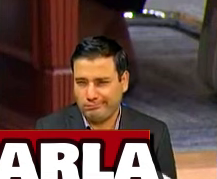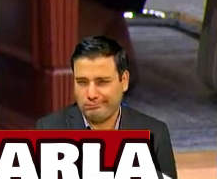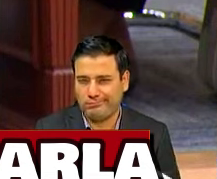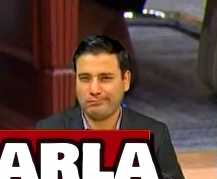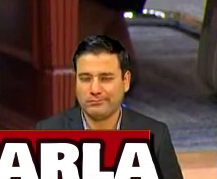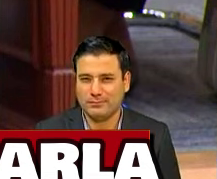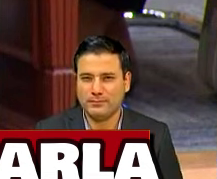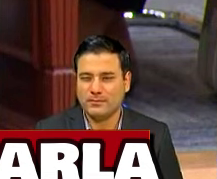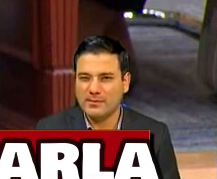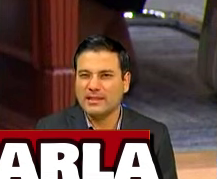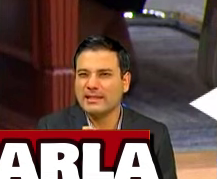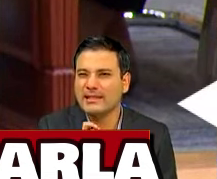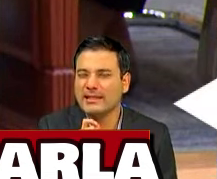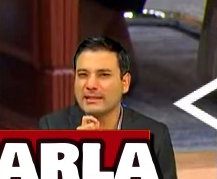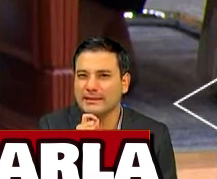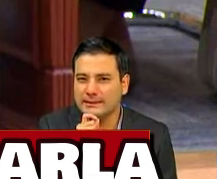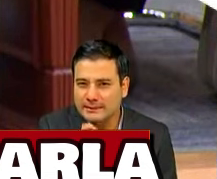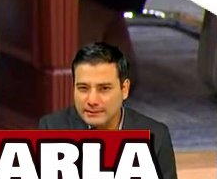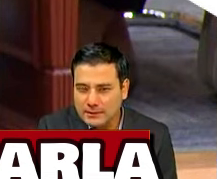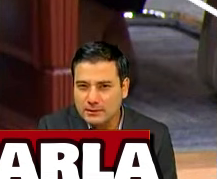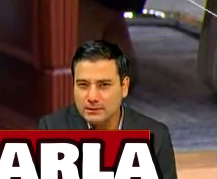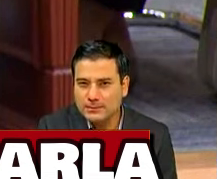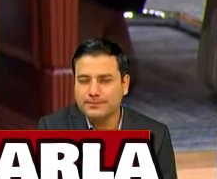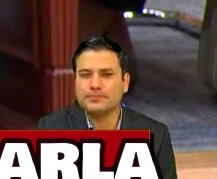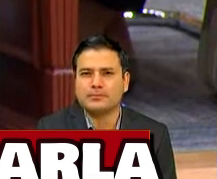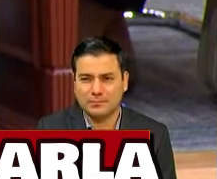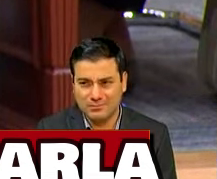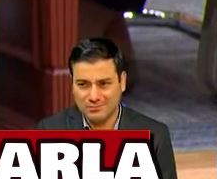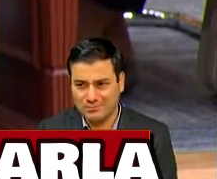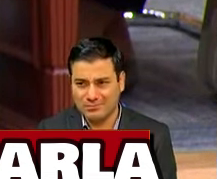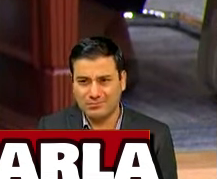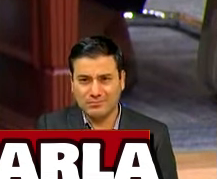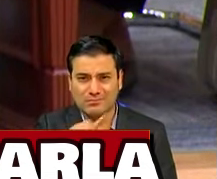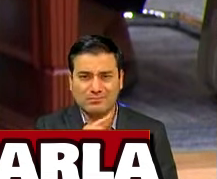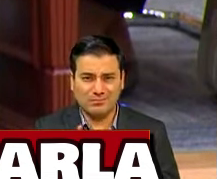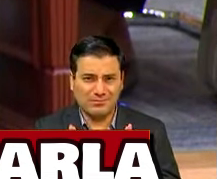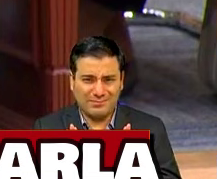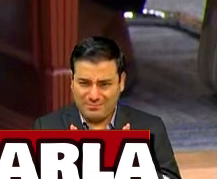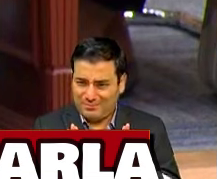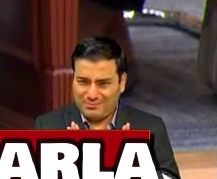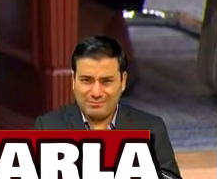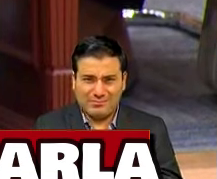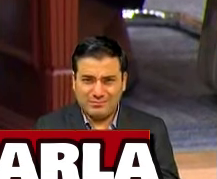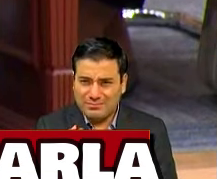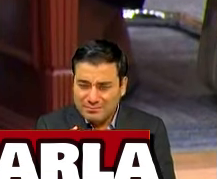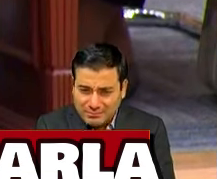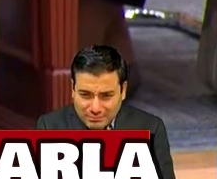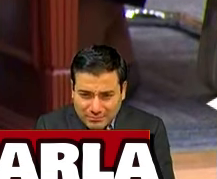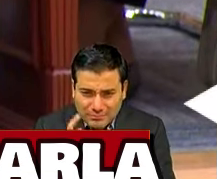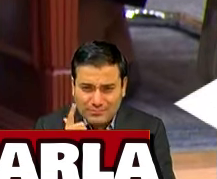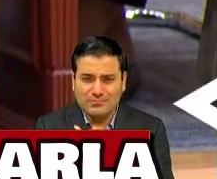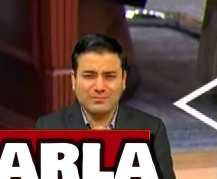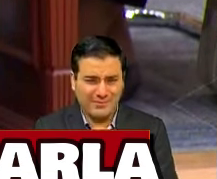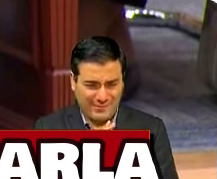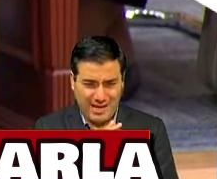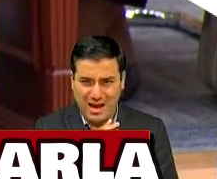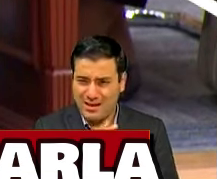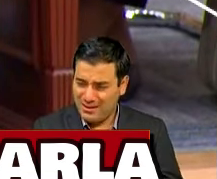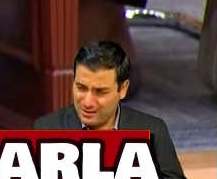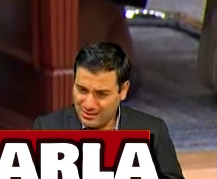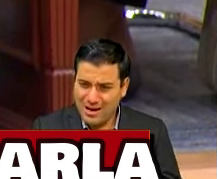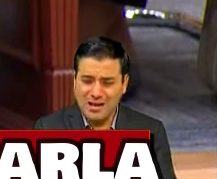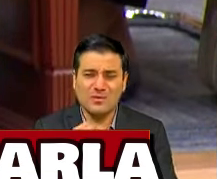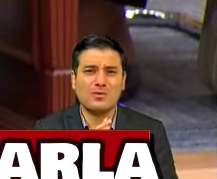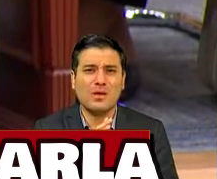son indicativos de que se detectó una actividad de precampaña por parte de estas personas y que a pesar de